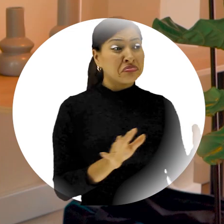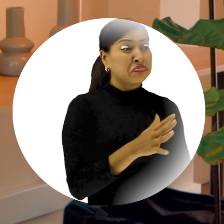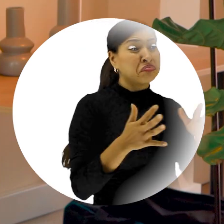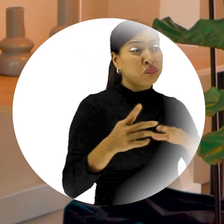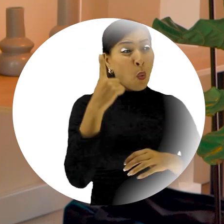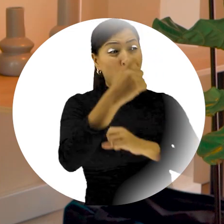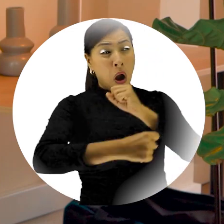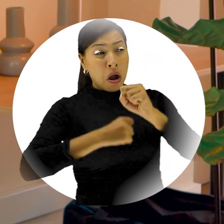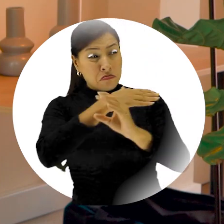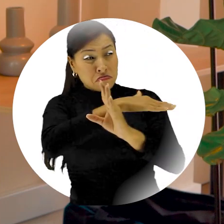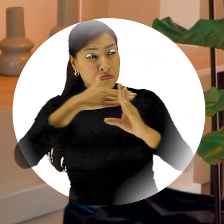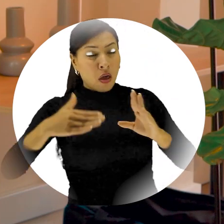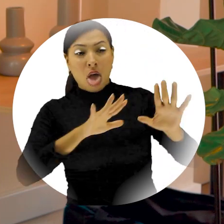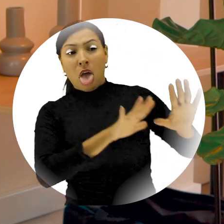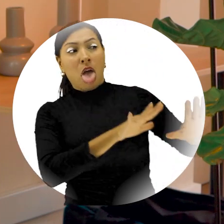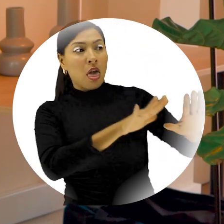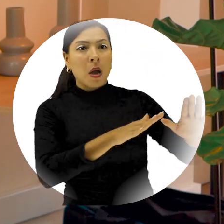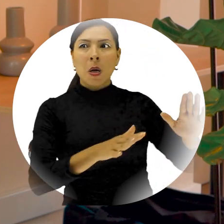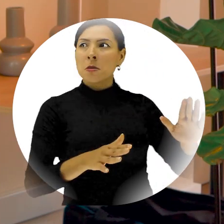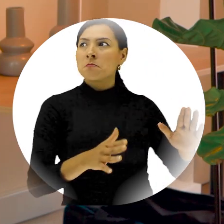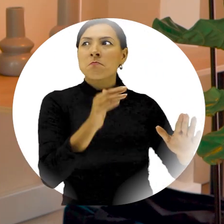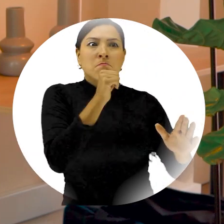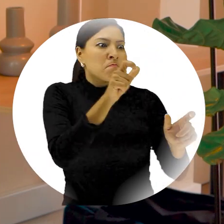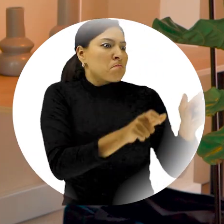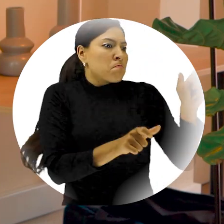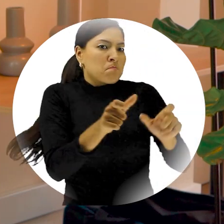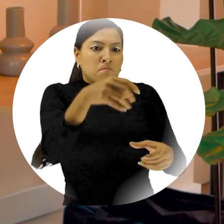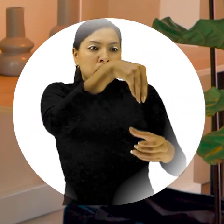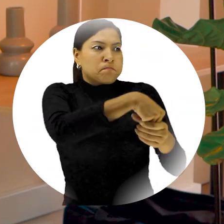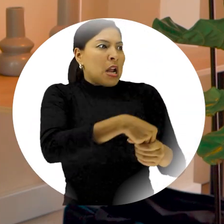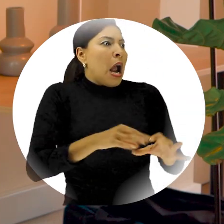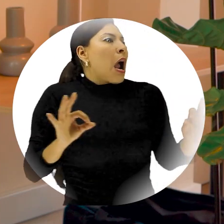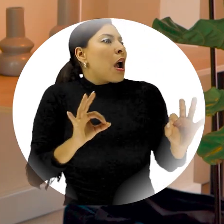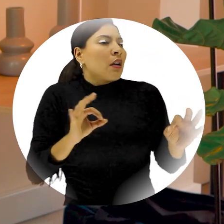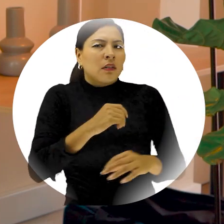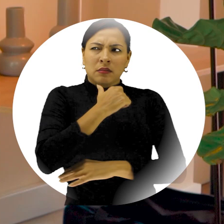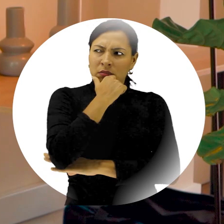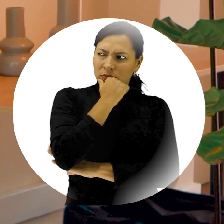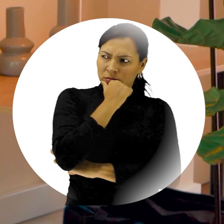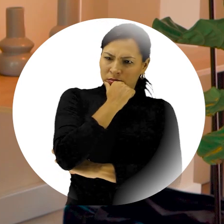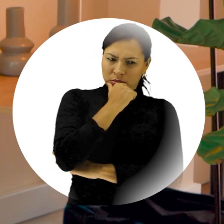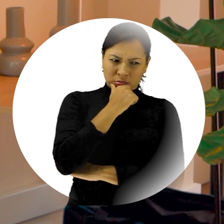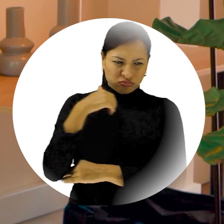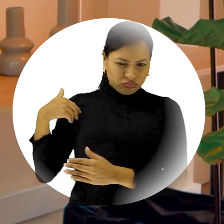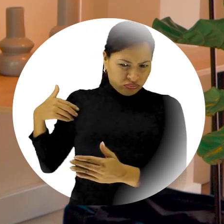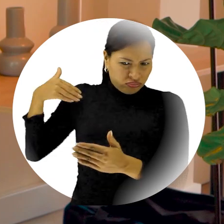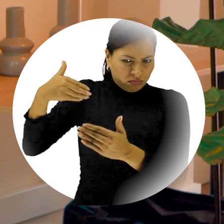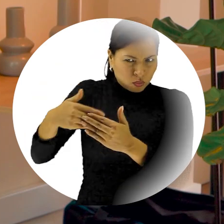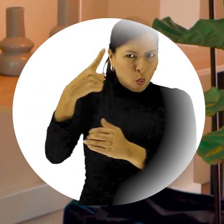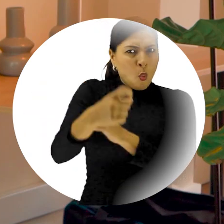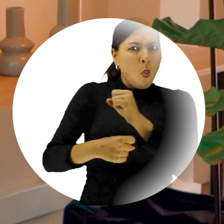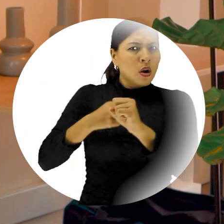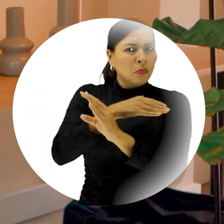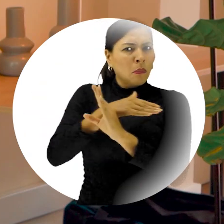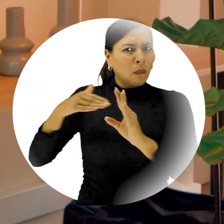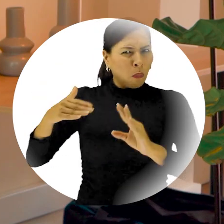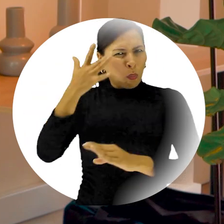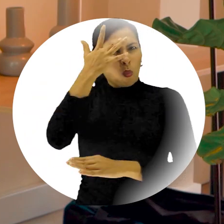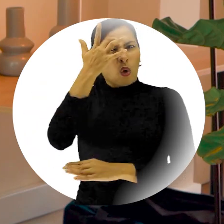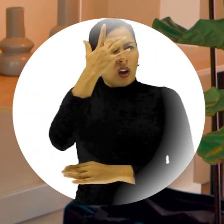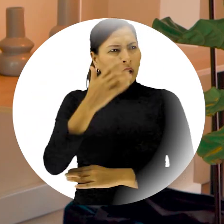medio y no lo han podido vender, de repente es porque tiene algún problemilla por ahí. O sea, no es tan usual que una propiedad